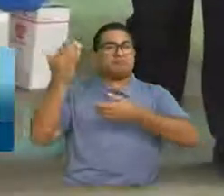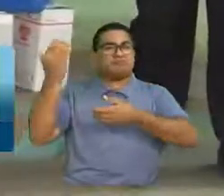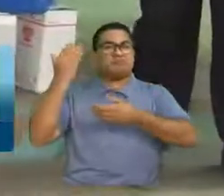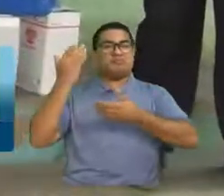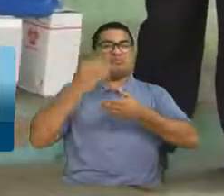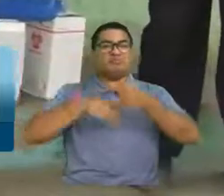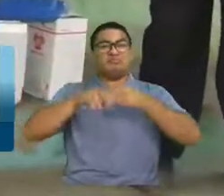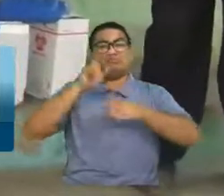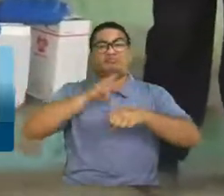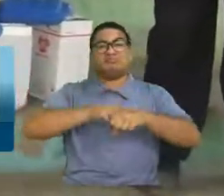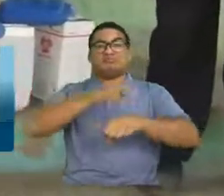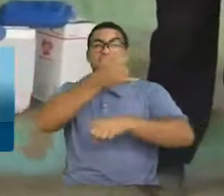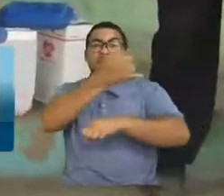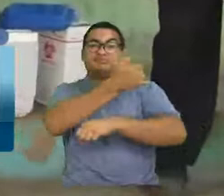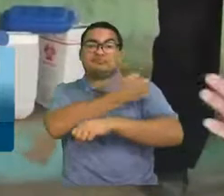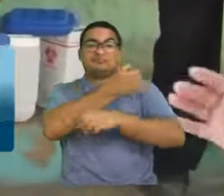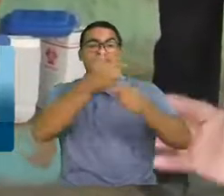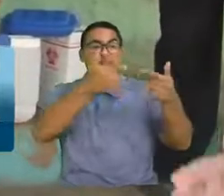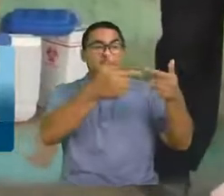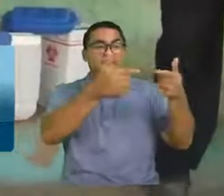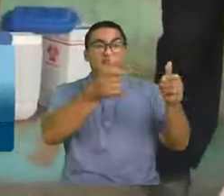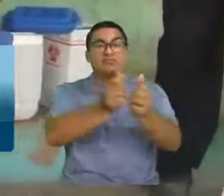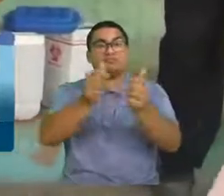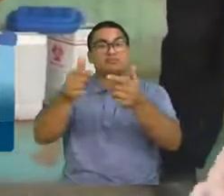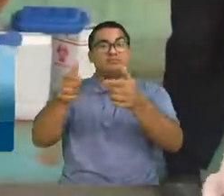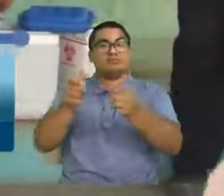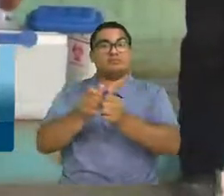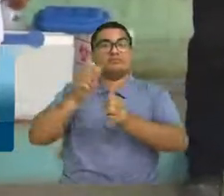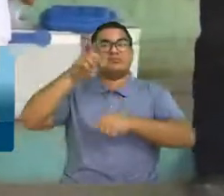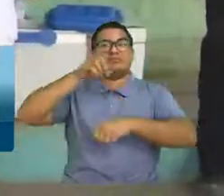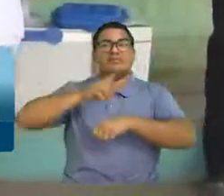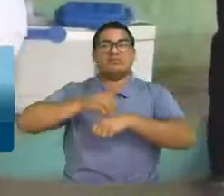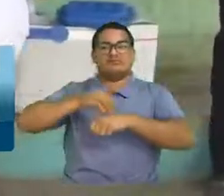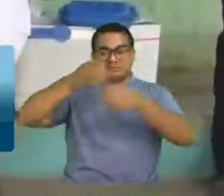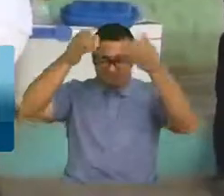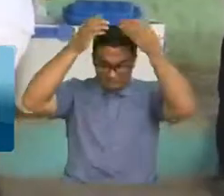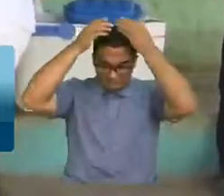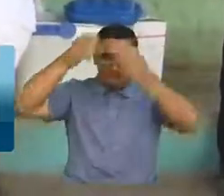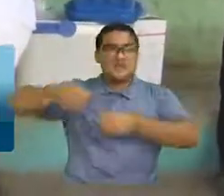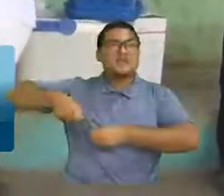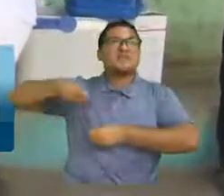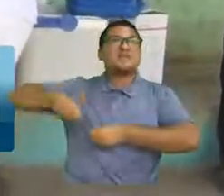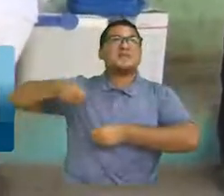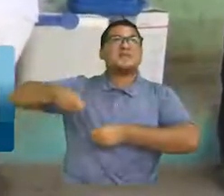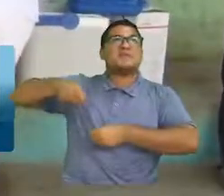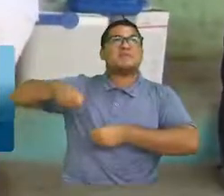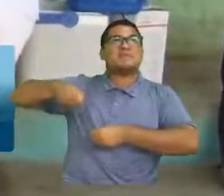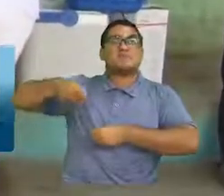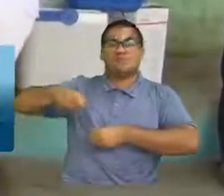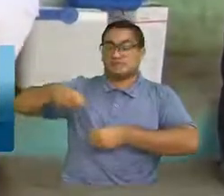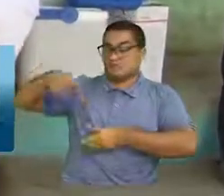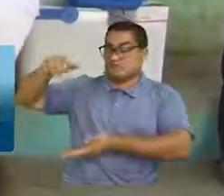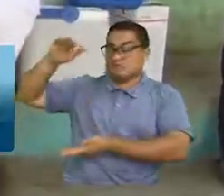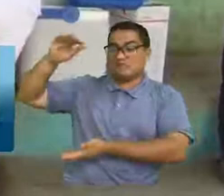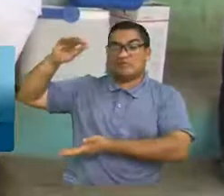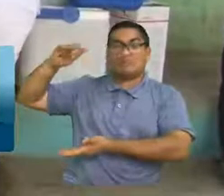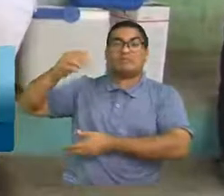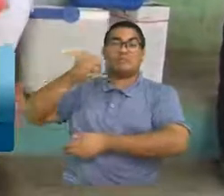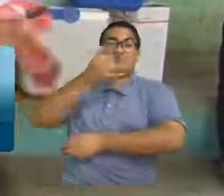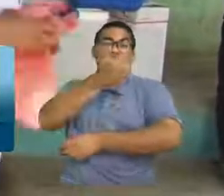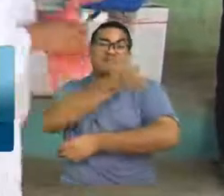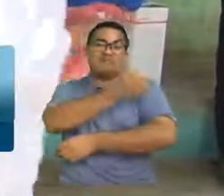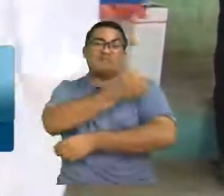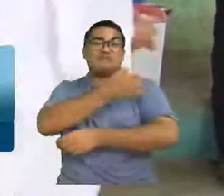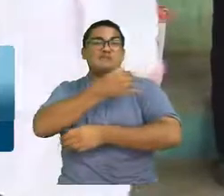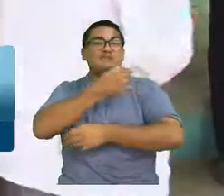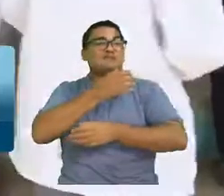notó que las brigadas, o sea, ustedes agarraron su termito con la vacuna, con las dosis de vacuna llenas,